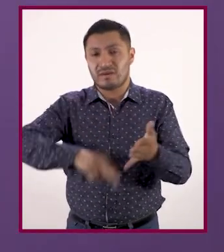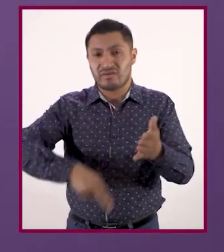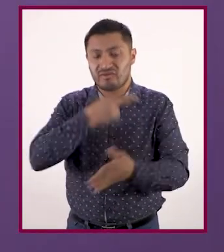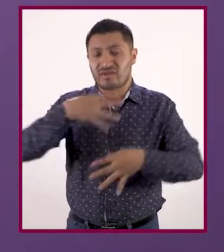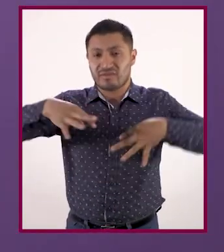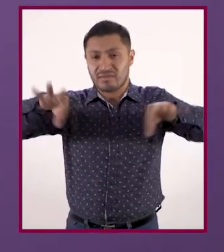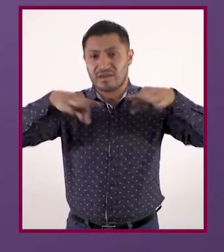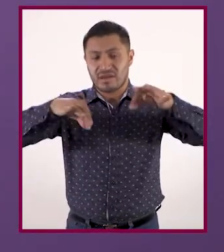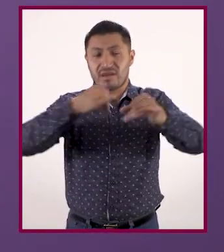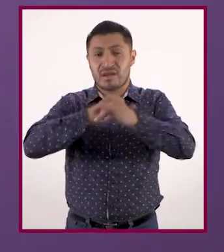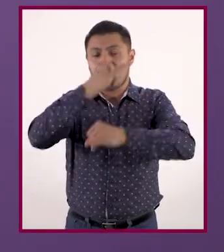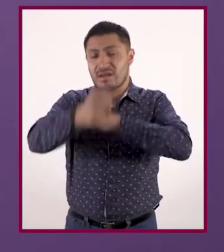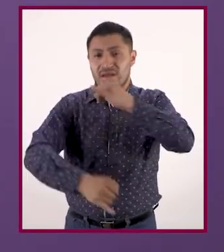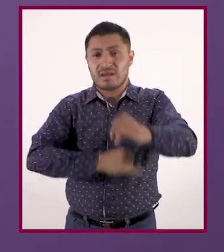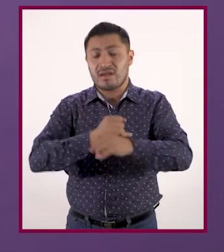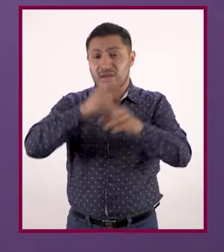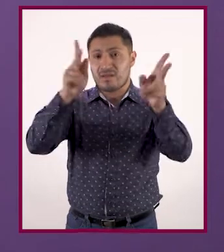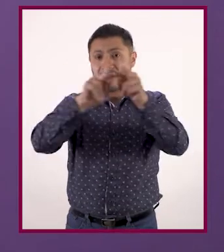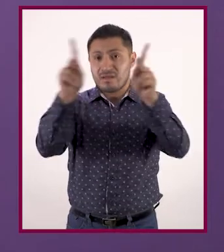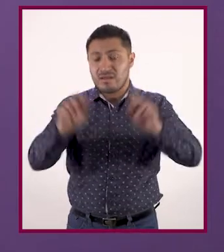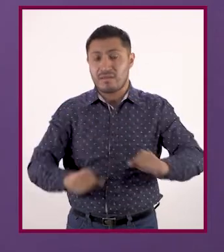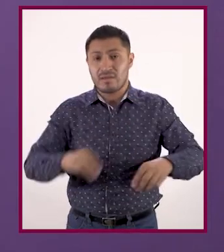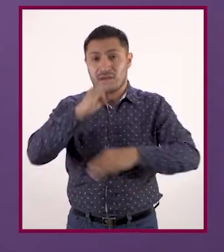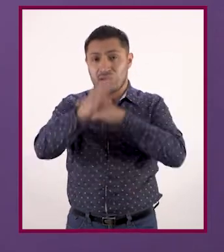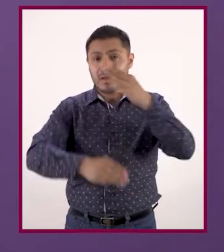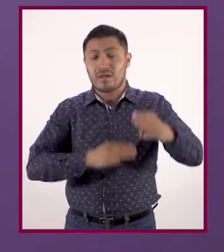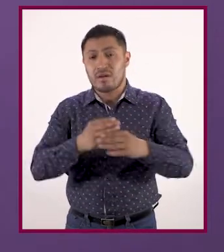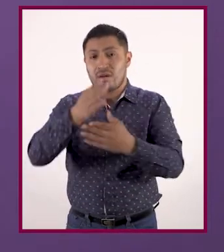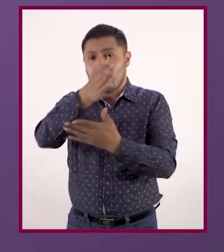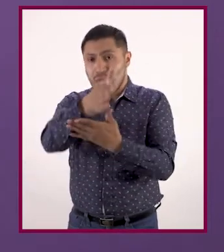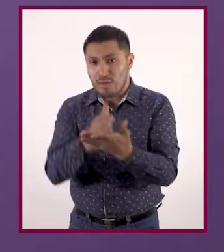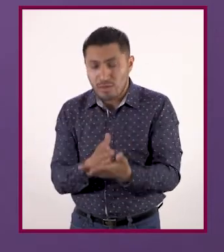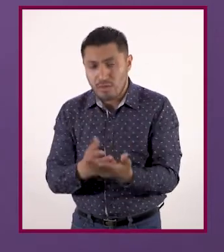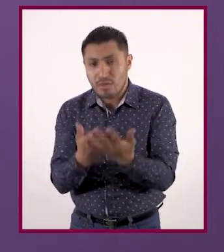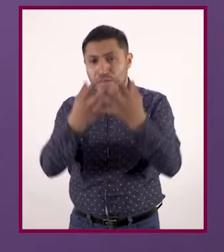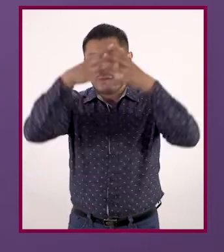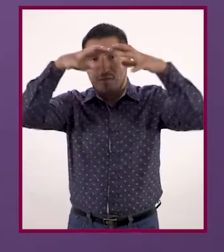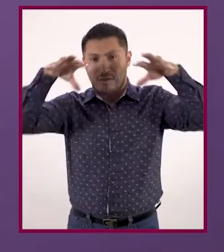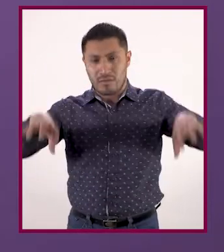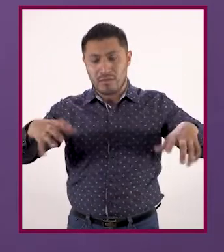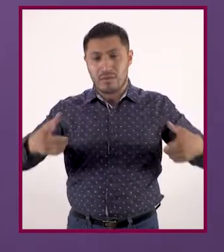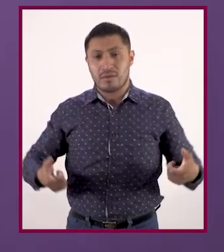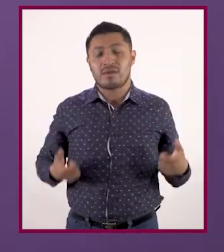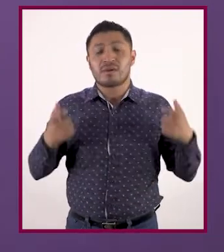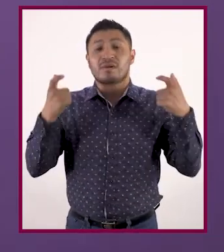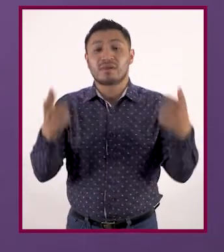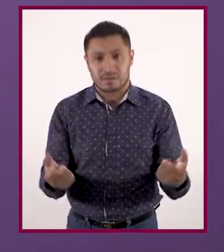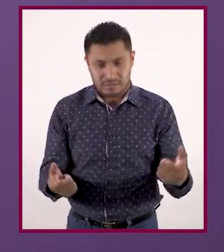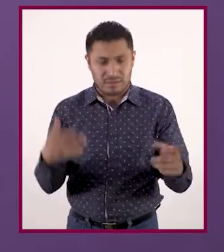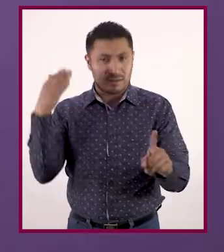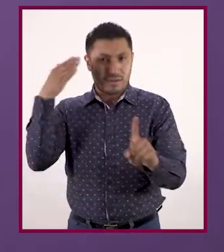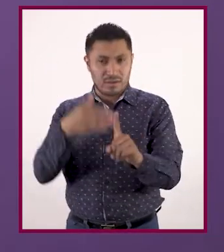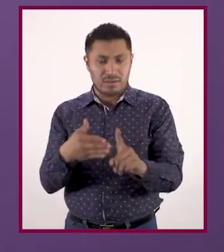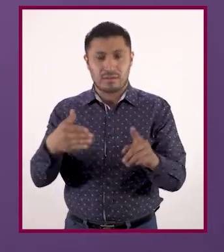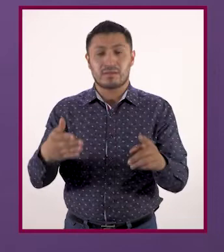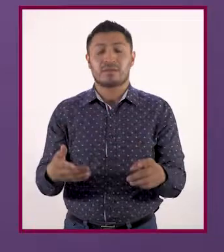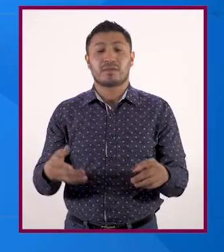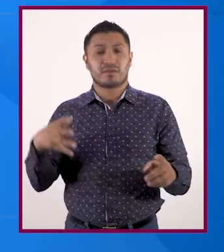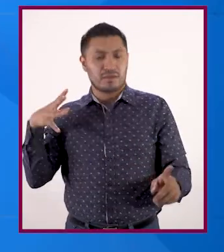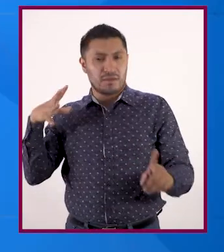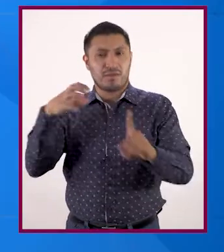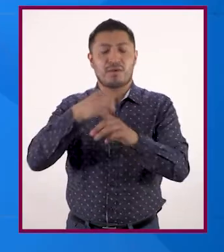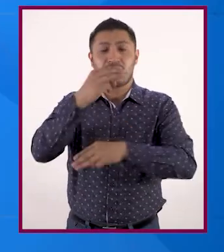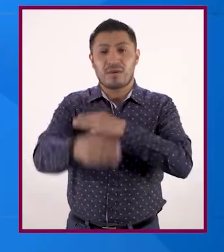internacionales de paz el mundo empezó a dividirse en dos bloques políticos económicos que buscaban la hegemonía mundial